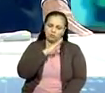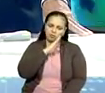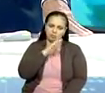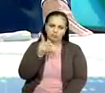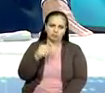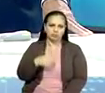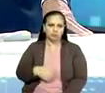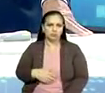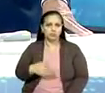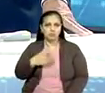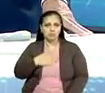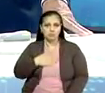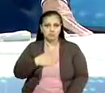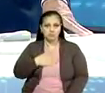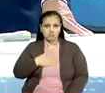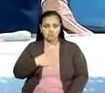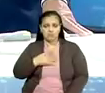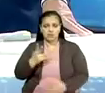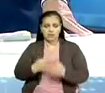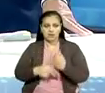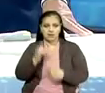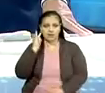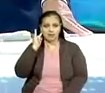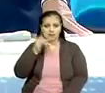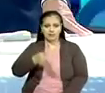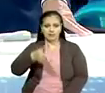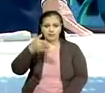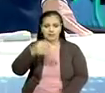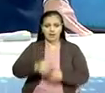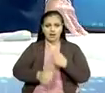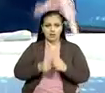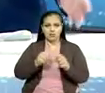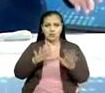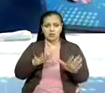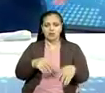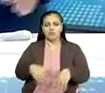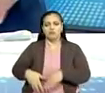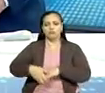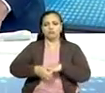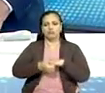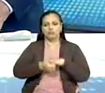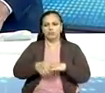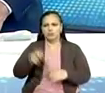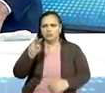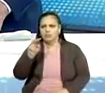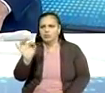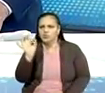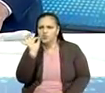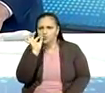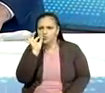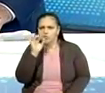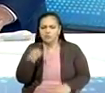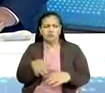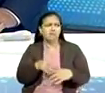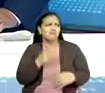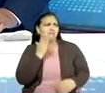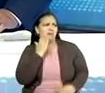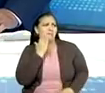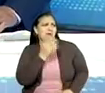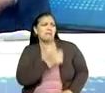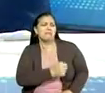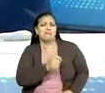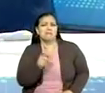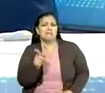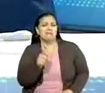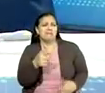yo. Tengo una niña de 10 años y a veces ella se asusta cuando ve salir los hacheros de ahí. ¿Hacheros? ¿Los ven consumir? Claro. Por aquí. Y eso